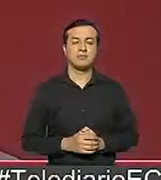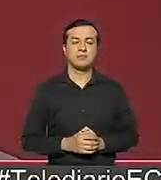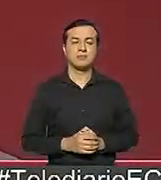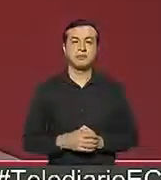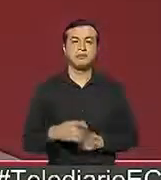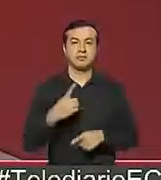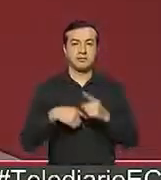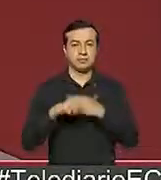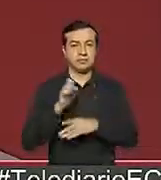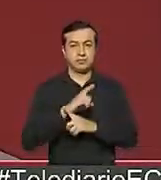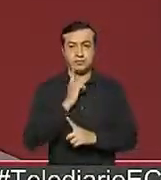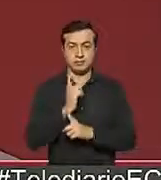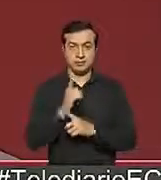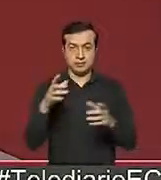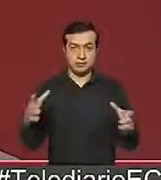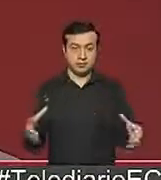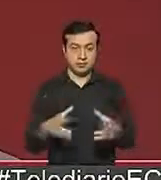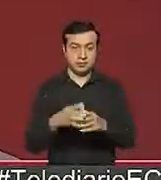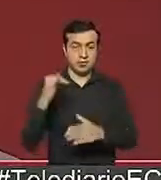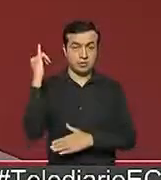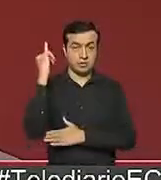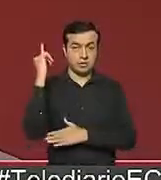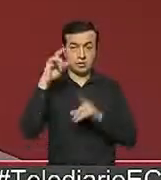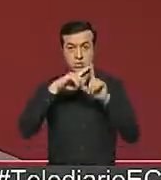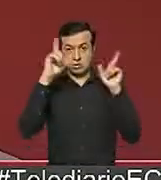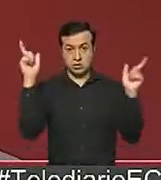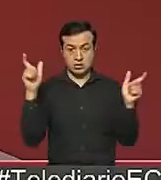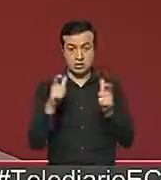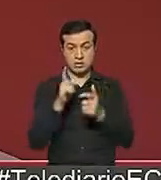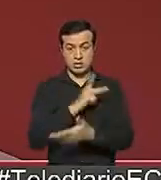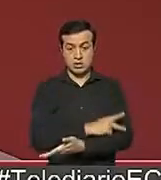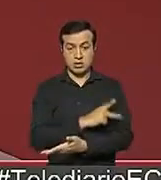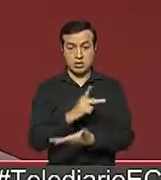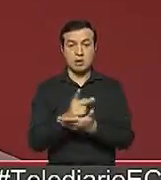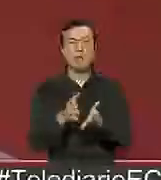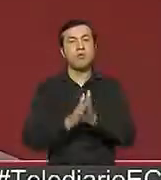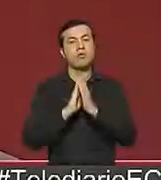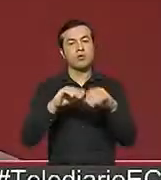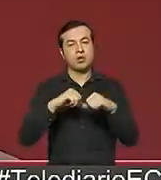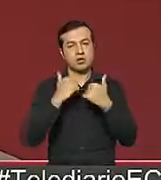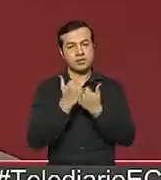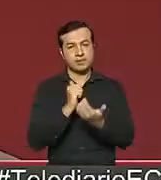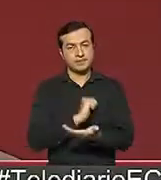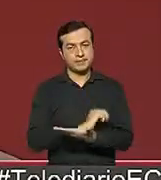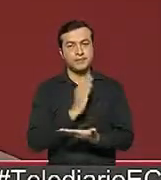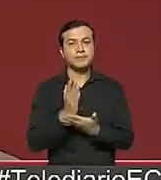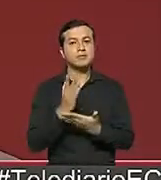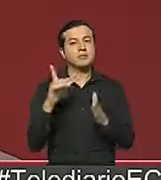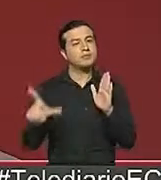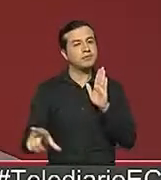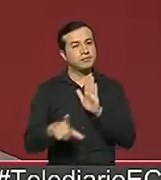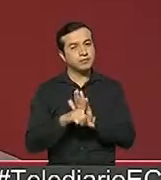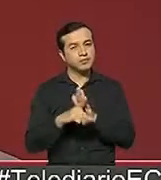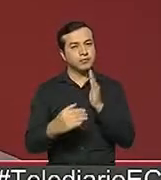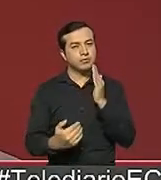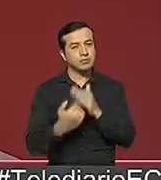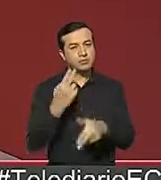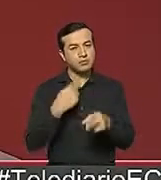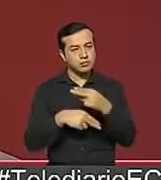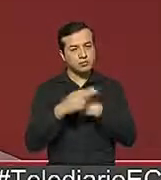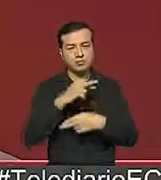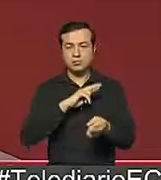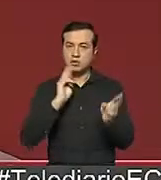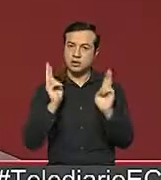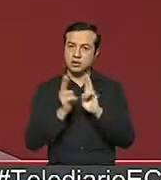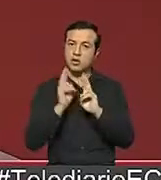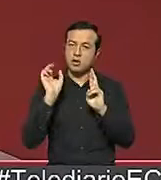De regreso en el país, la Cámara de la Pequeña y Mediana Empresa de Pichincha solicitó a la Asamblea Nacional una ley para emprendedores y una reforma